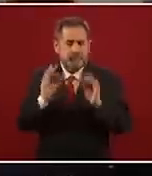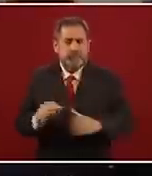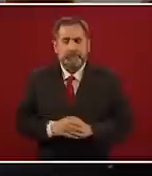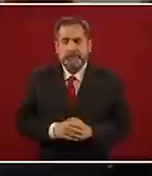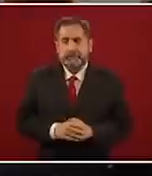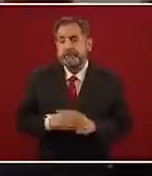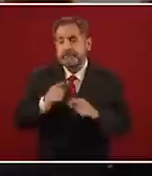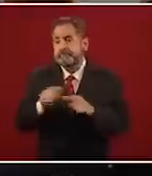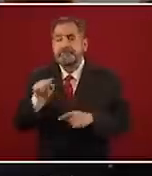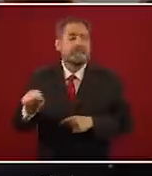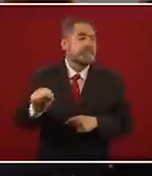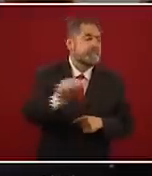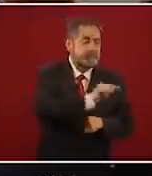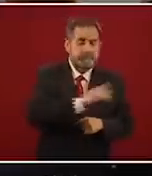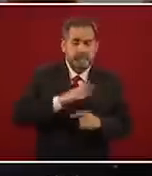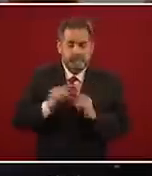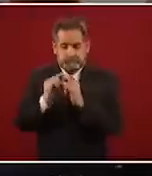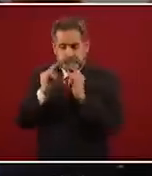En varios casos, este tipo de albergues